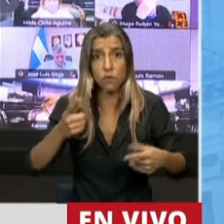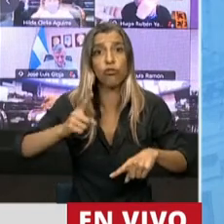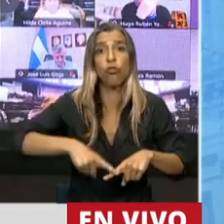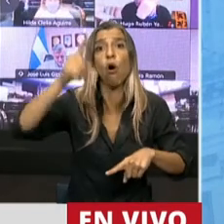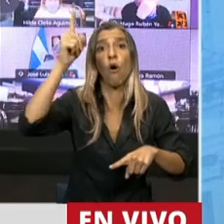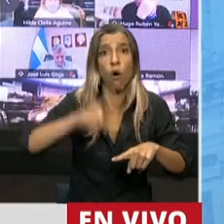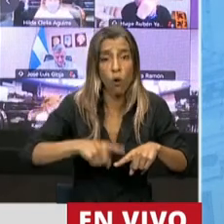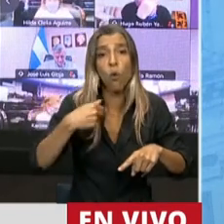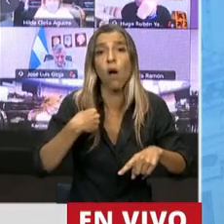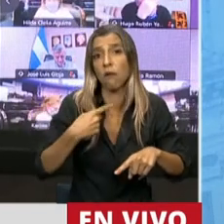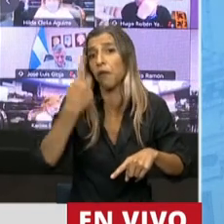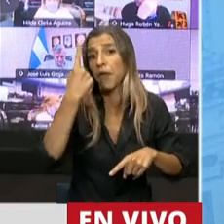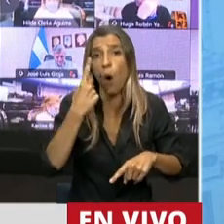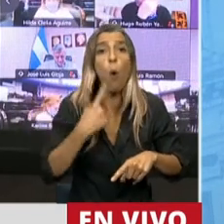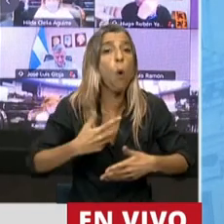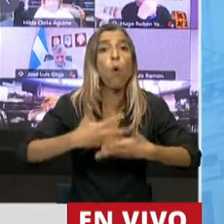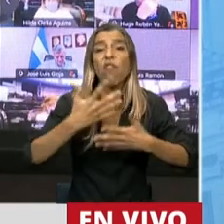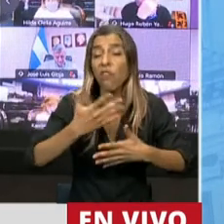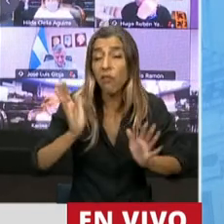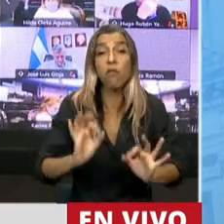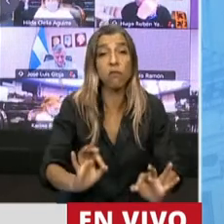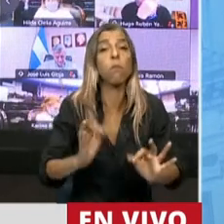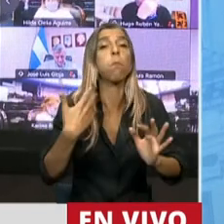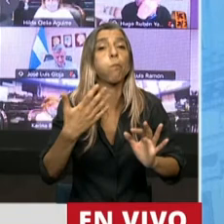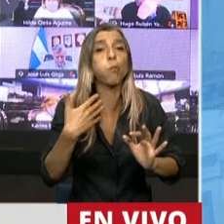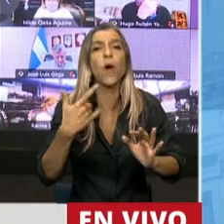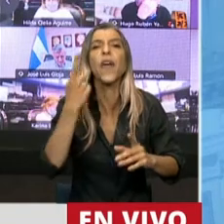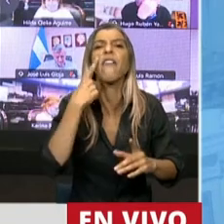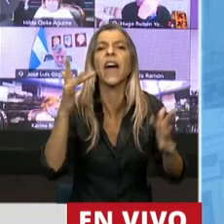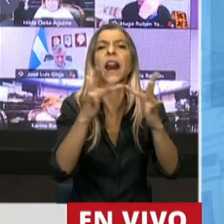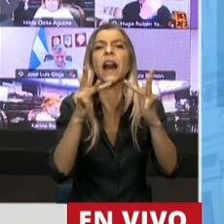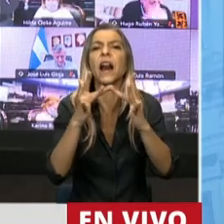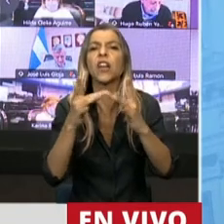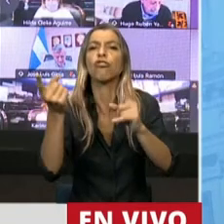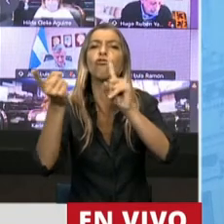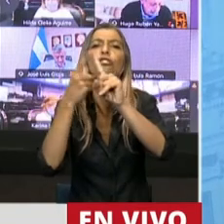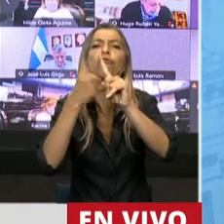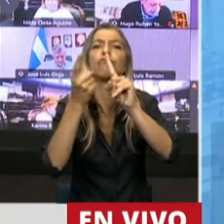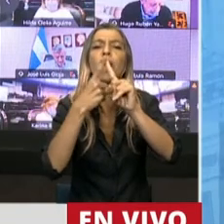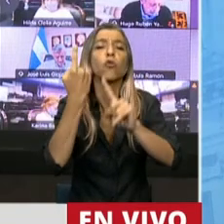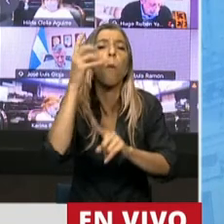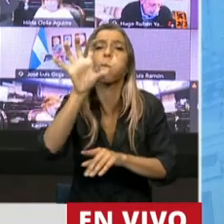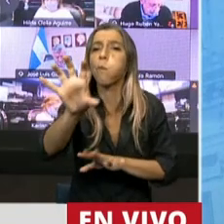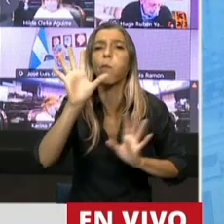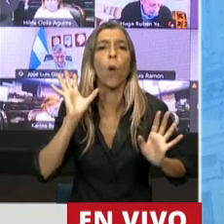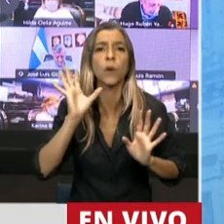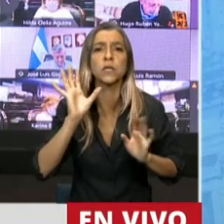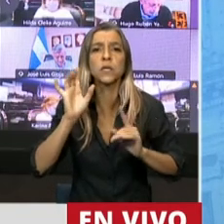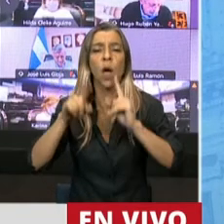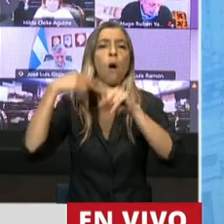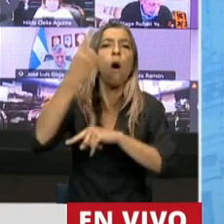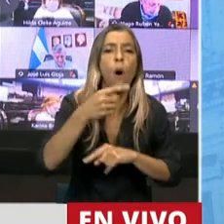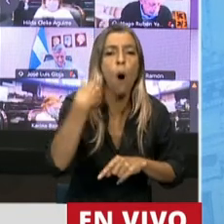esas provincias, y no solamente con esas provincias, sino con toda la Argentina, como un sistema de gobierno, como